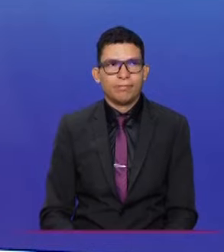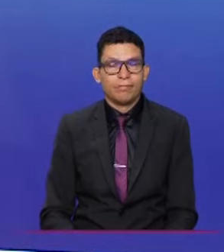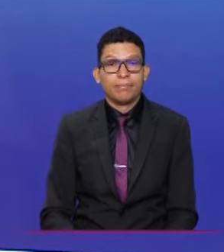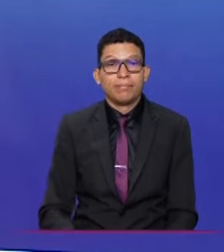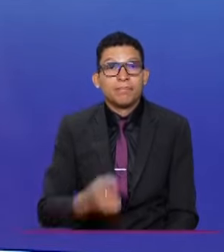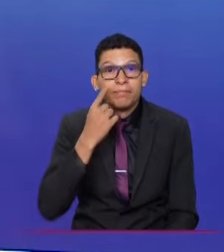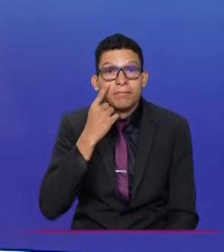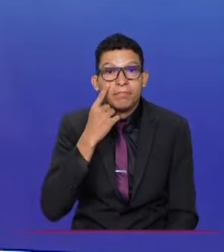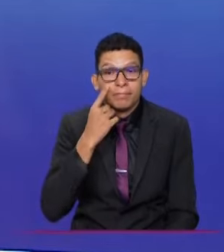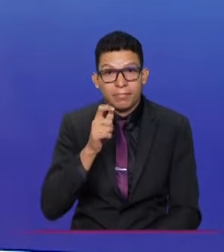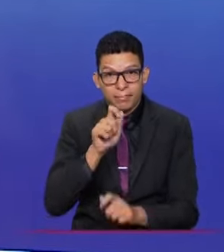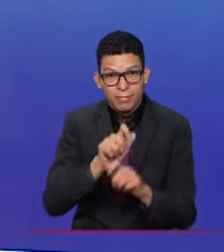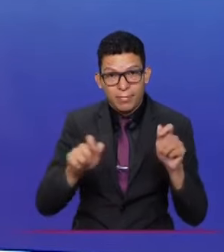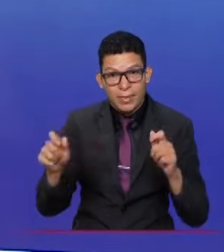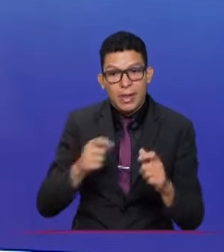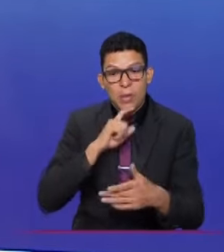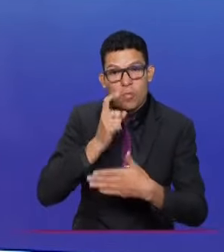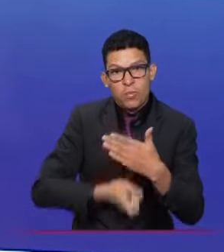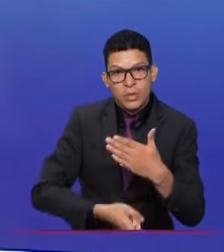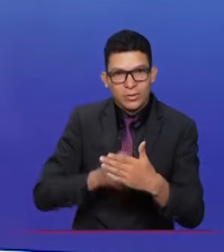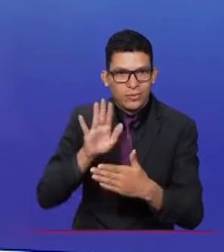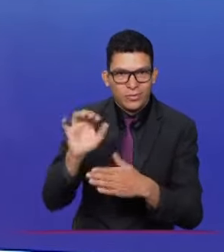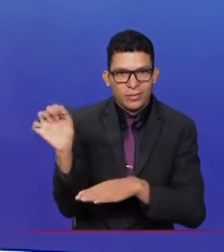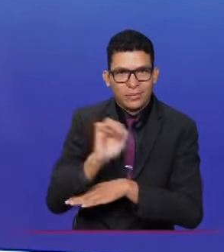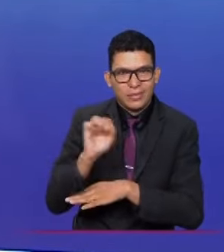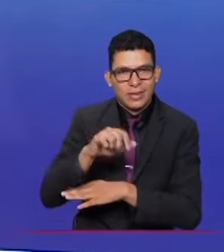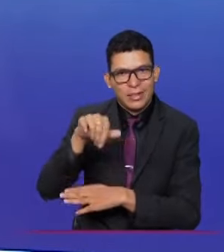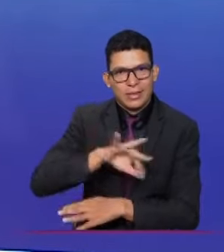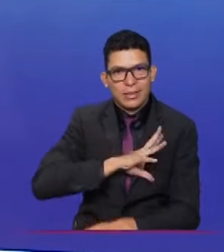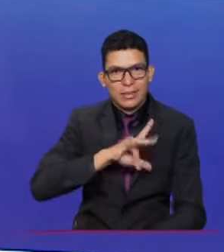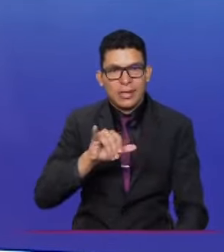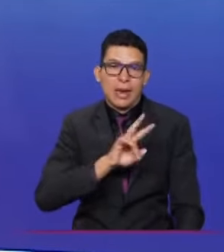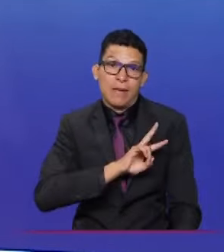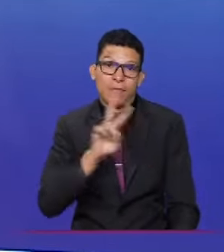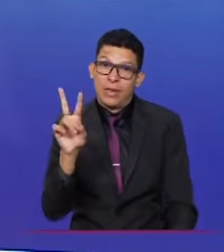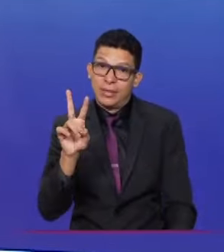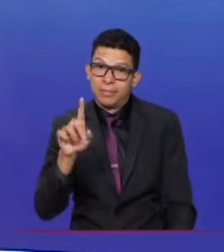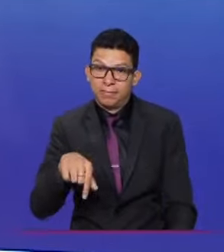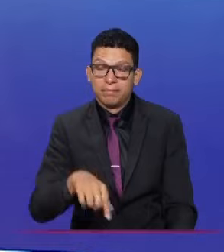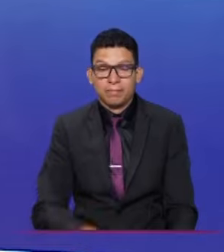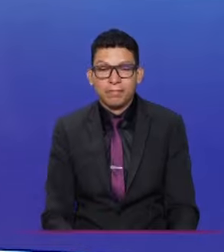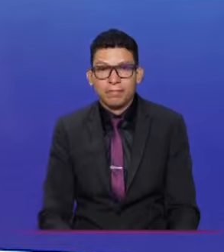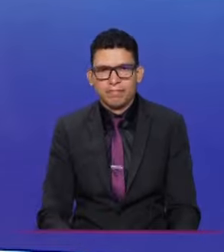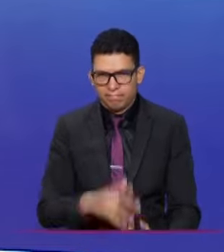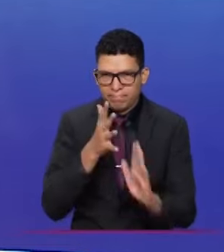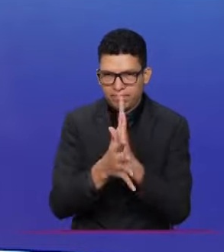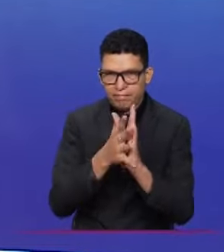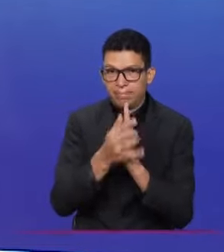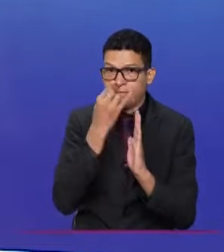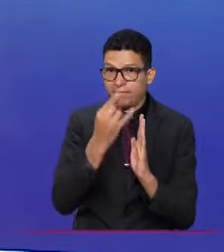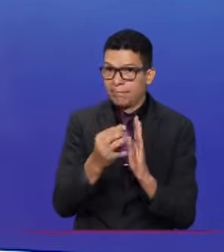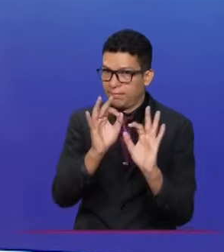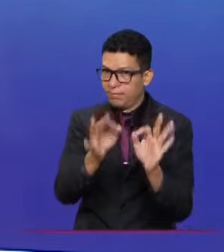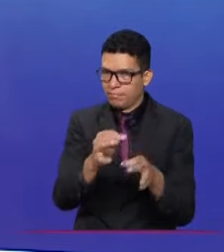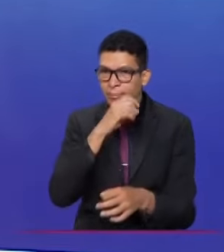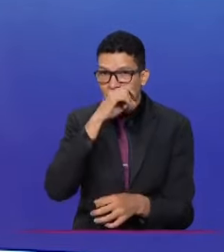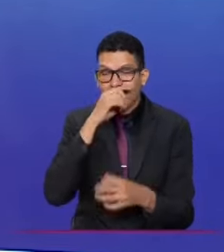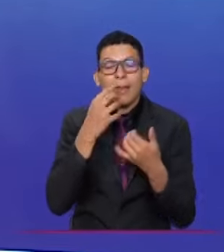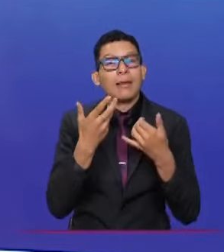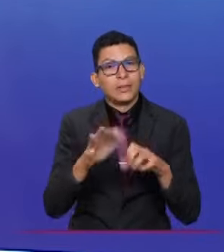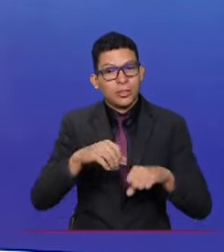atención contribuyentes del impuesto automotor del Valle del cauca porque esta información les puede interesar ya se